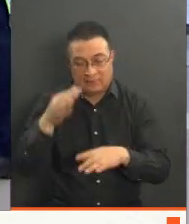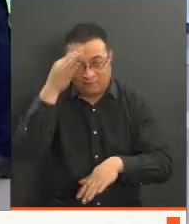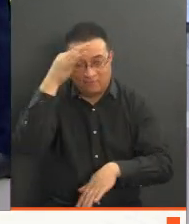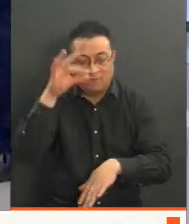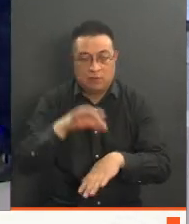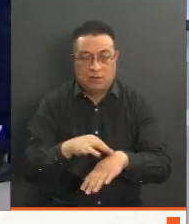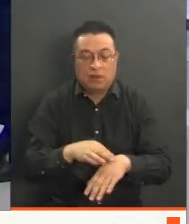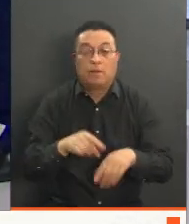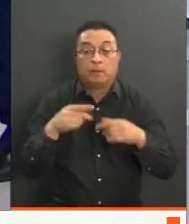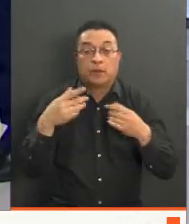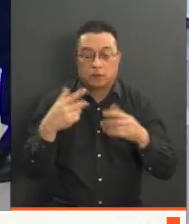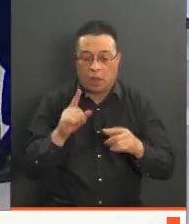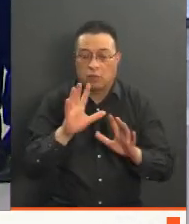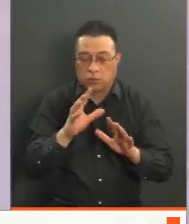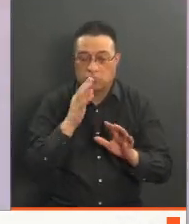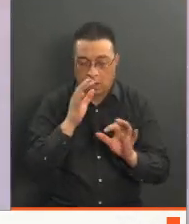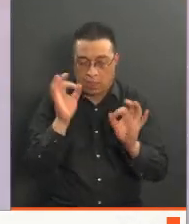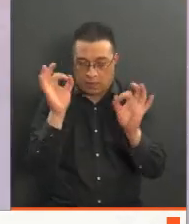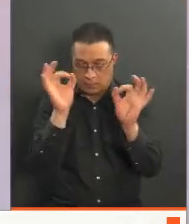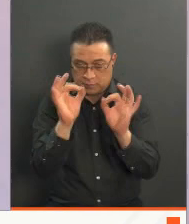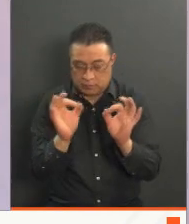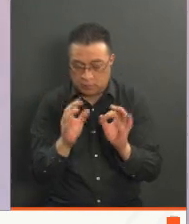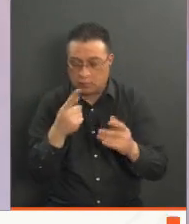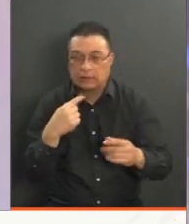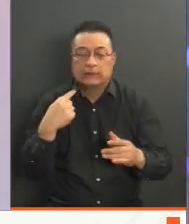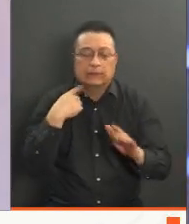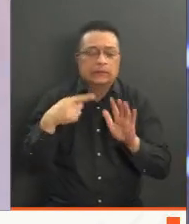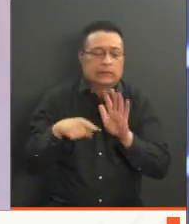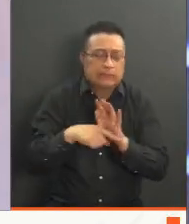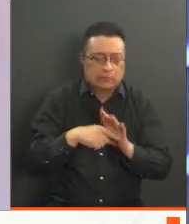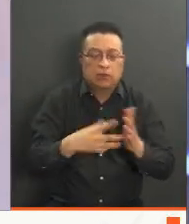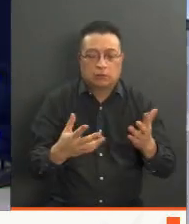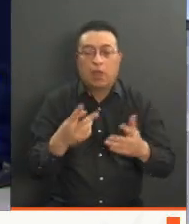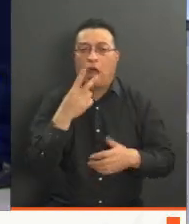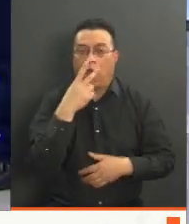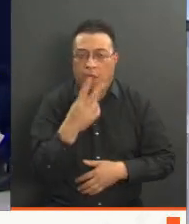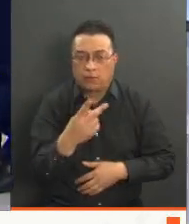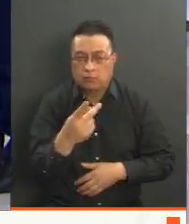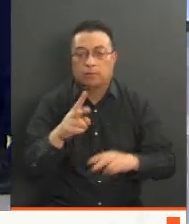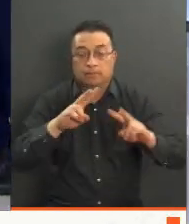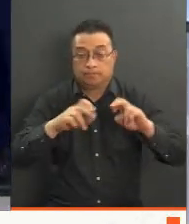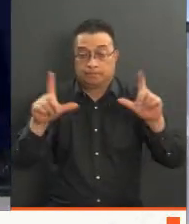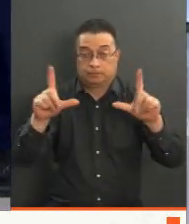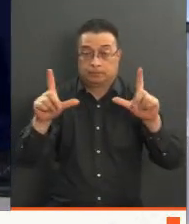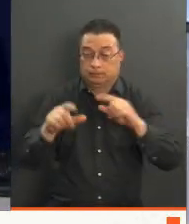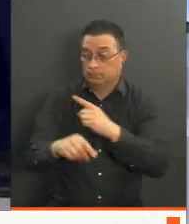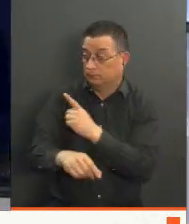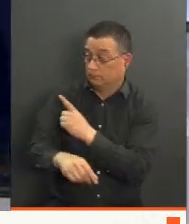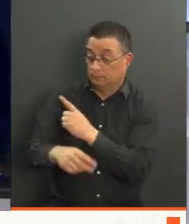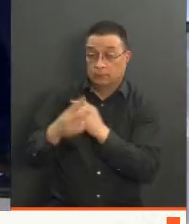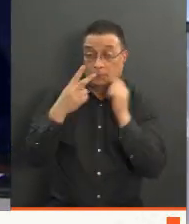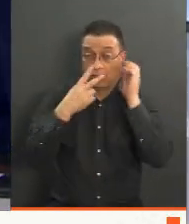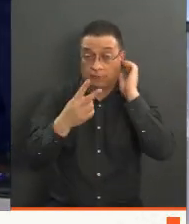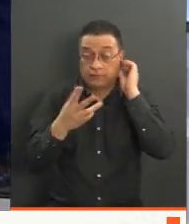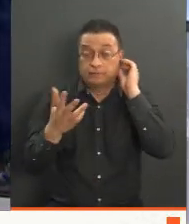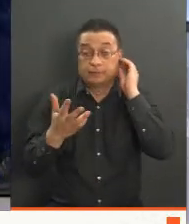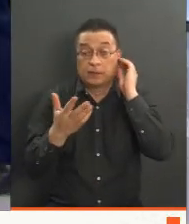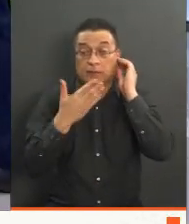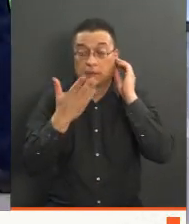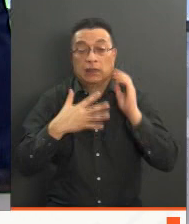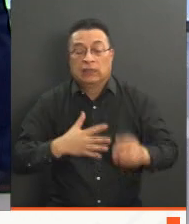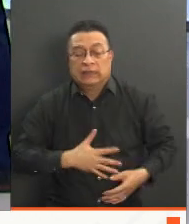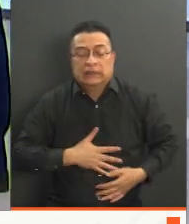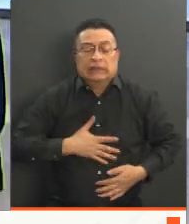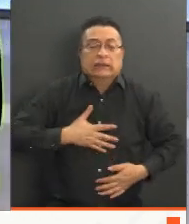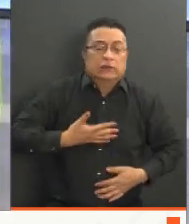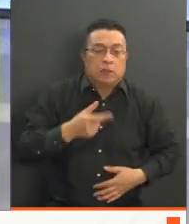casos ya. Ya vamos a entrar en el detalle de eso, de las consecuencias también. Pero revisemos también en la lámina, apoyándonos en nuestra gráfica, doctor, los síntomas que aparecen